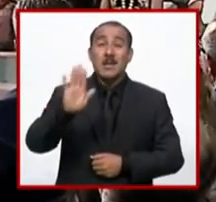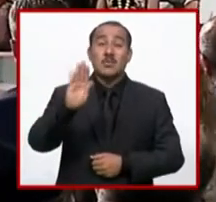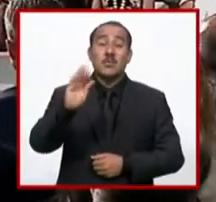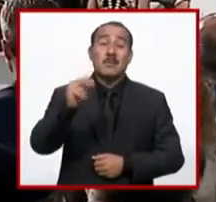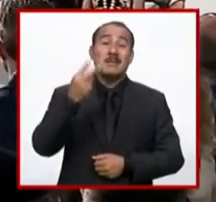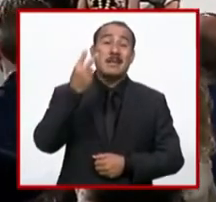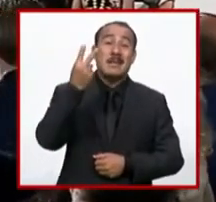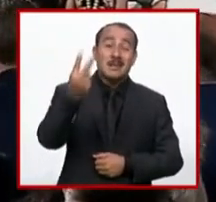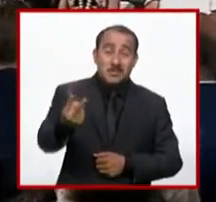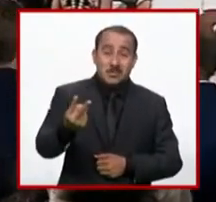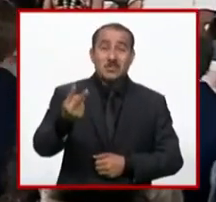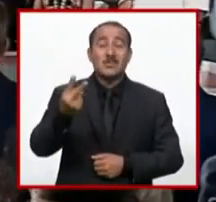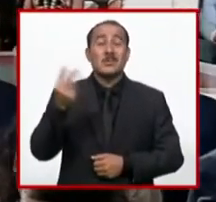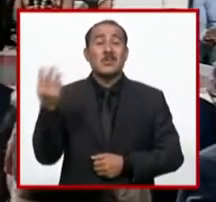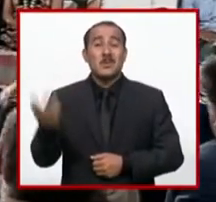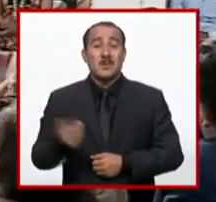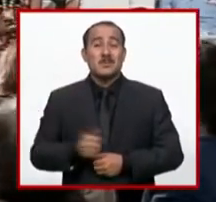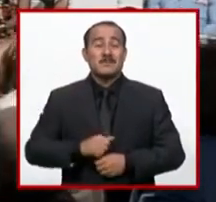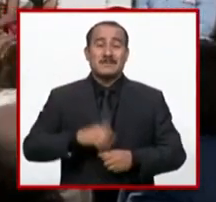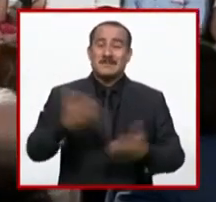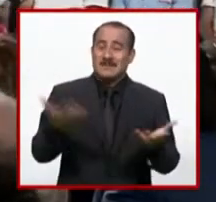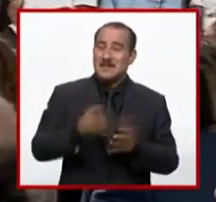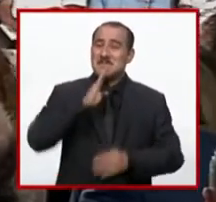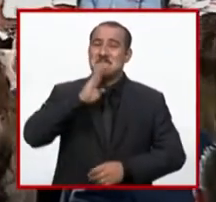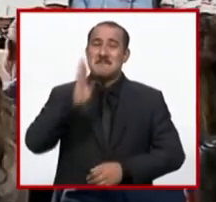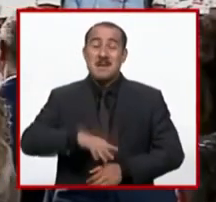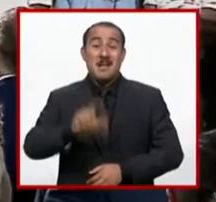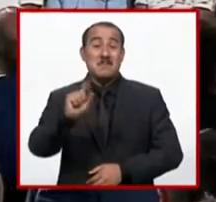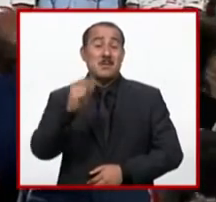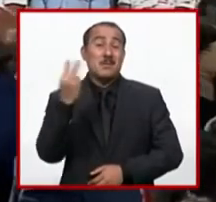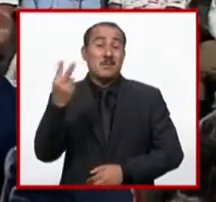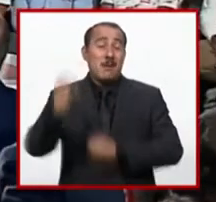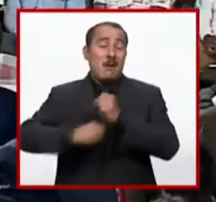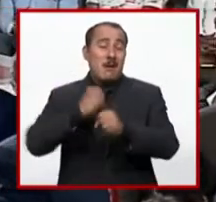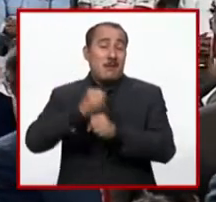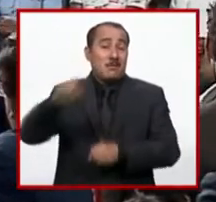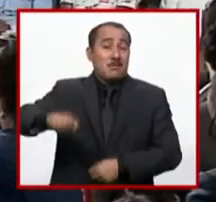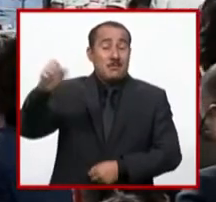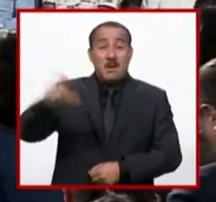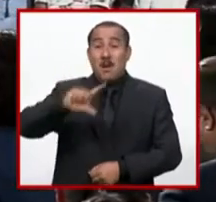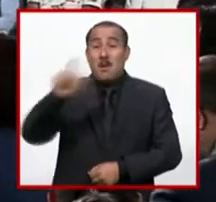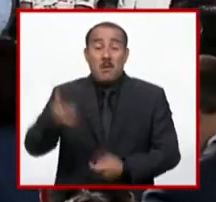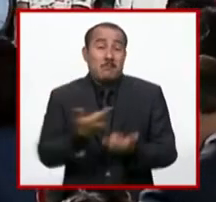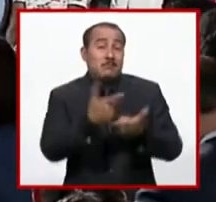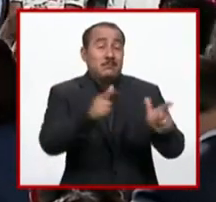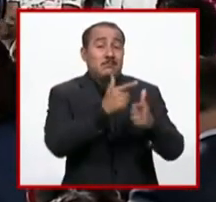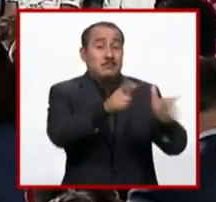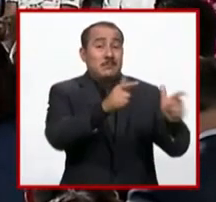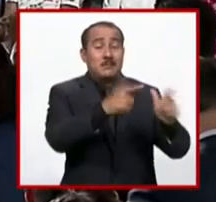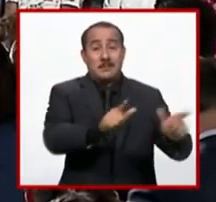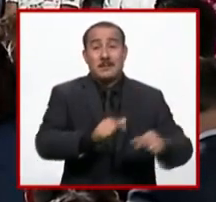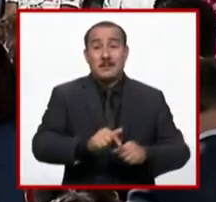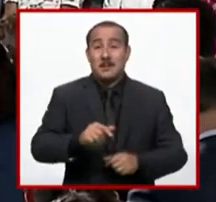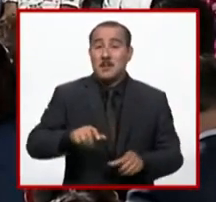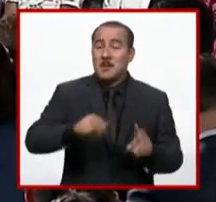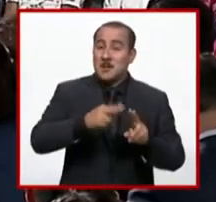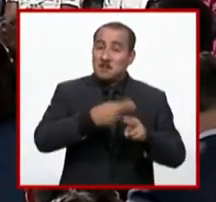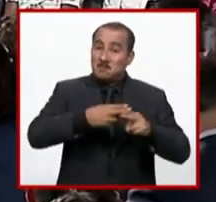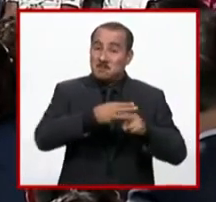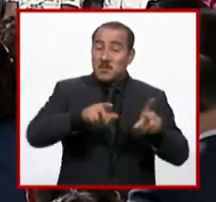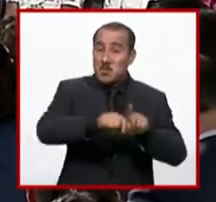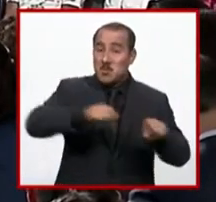92 veces con solo 22 años. Y que salía libre, pero en la última agarró un cuchillo y se